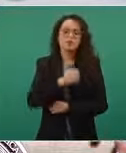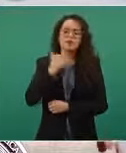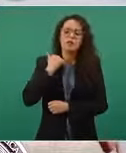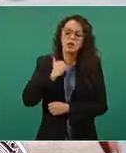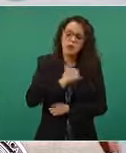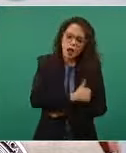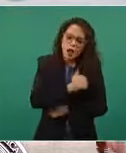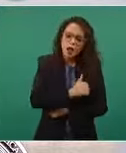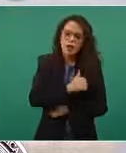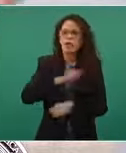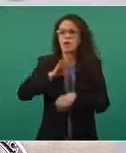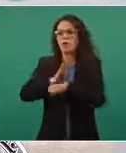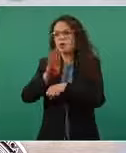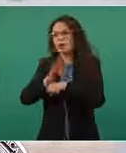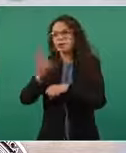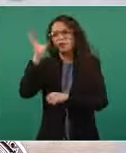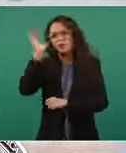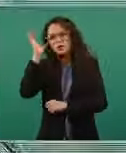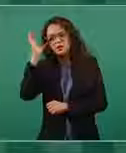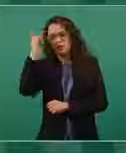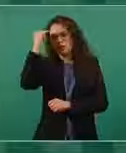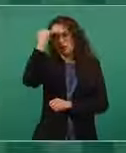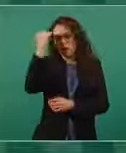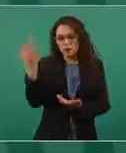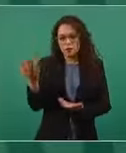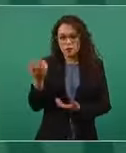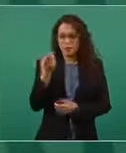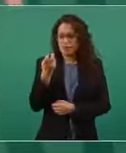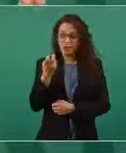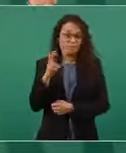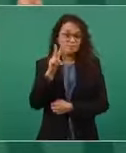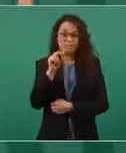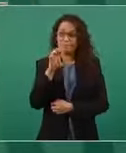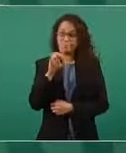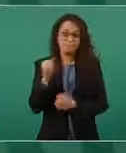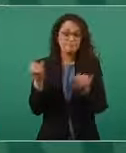Federación Rusa, en China, en India, no ocurre eso, porque son países muy extensos.